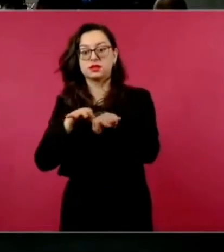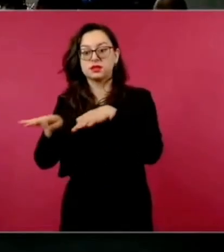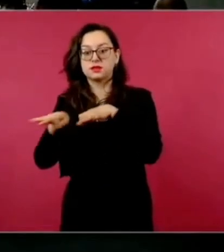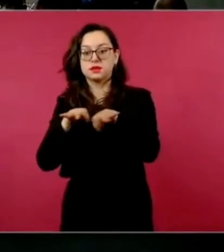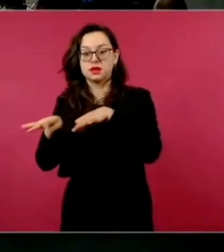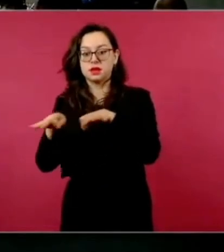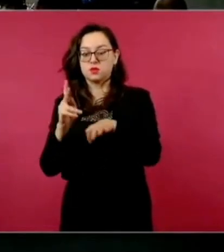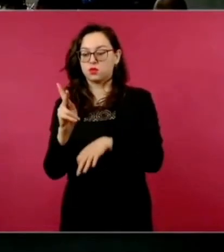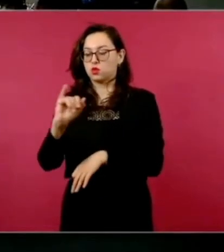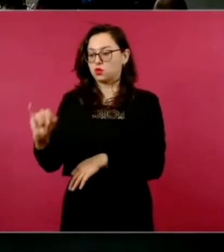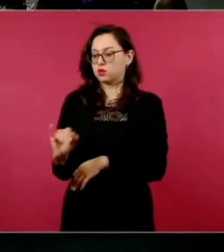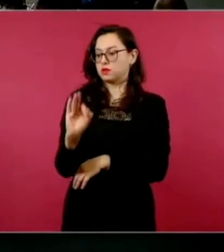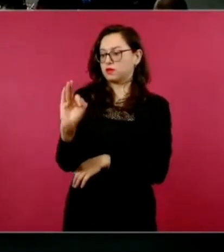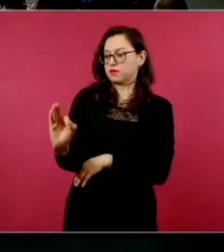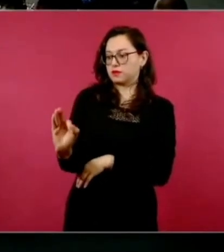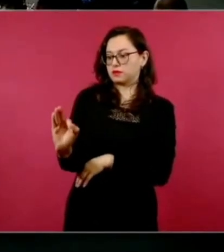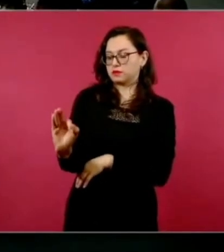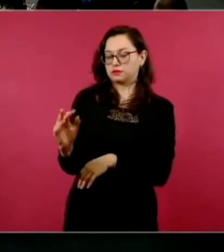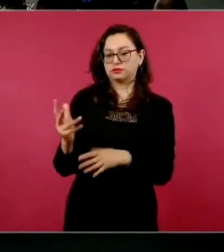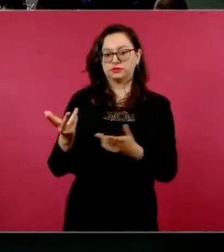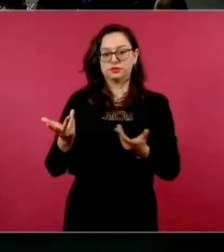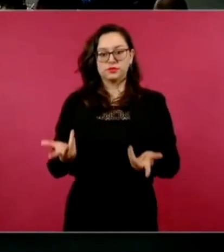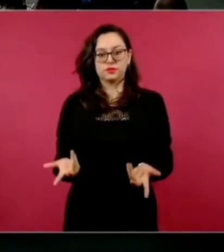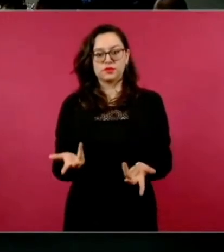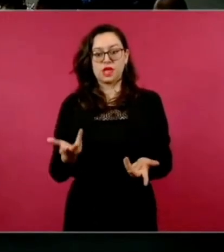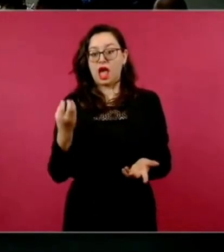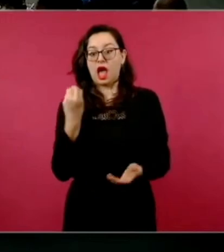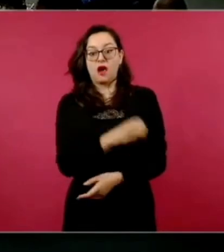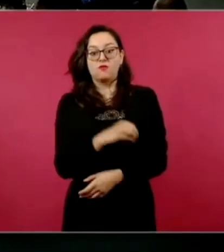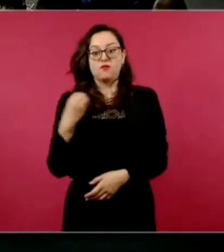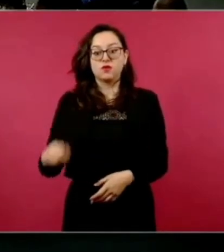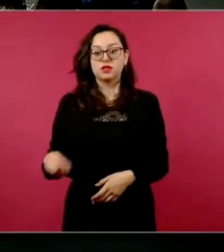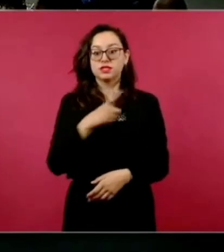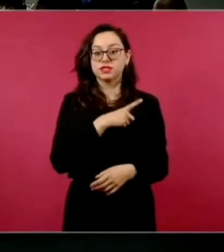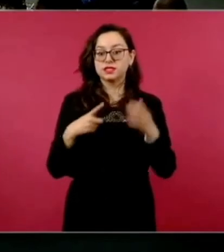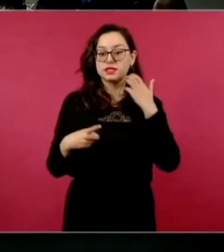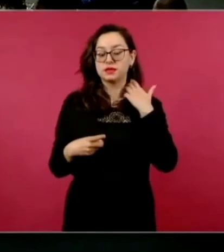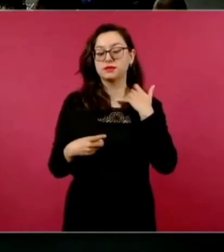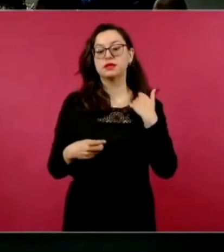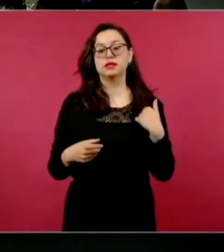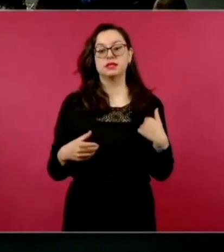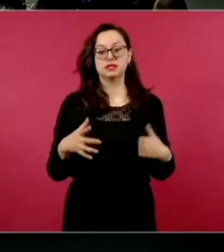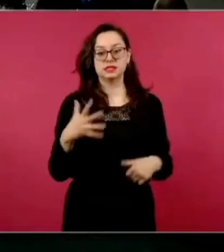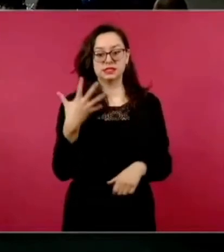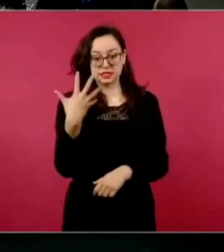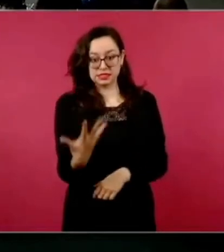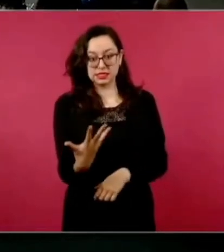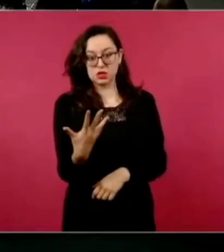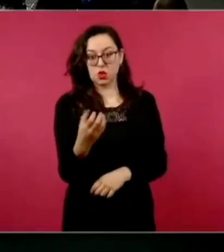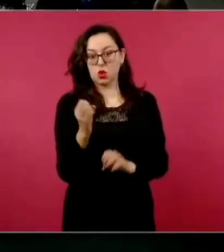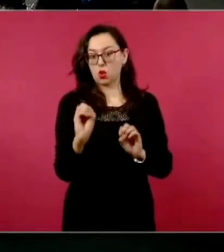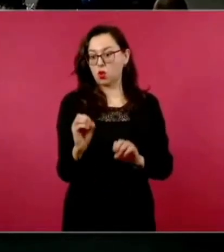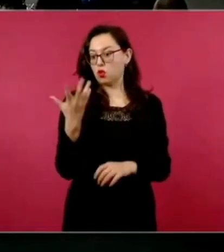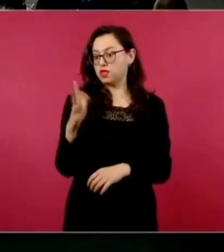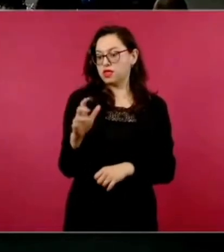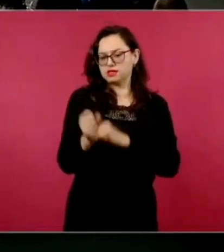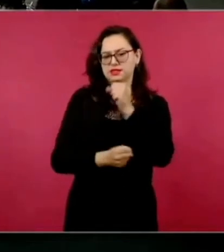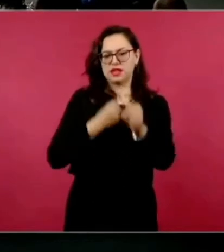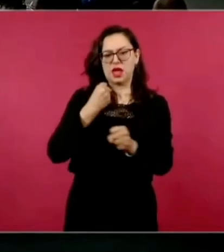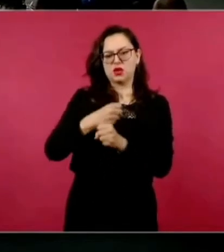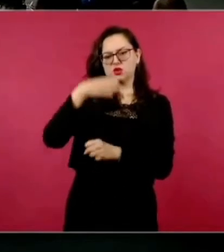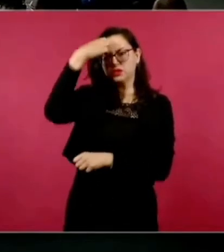Cada vez que podemos quitamos eso. Porque imagínense un abogado con 5 o 10 años de experiencia.